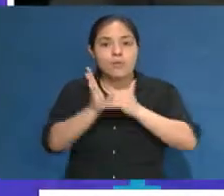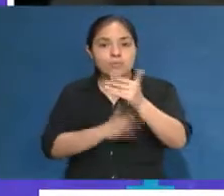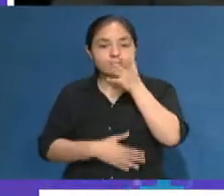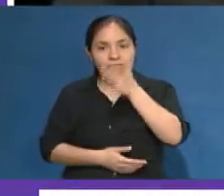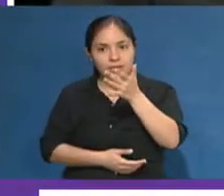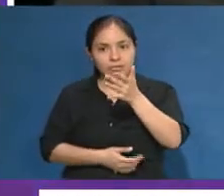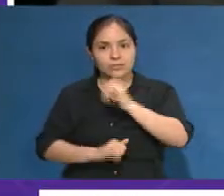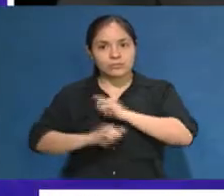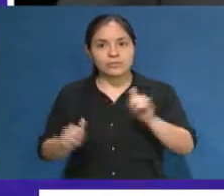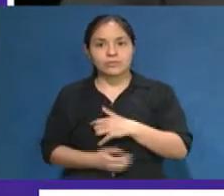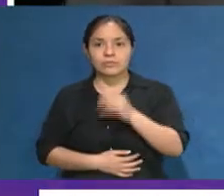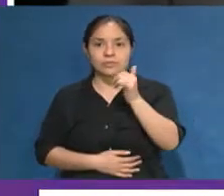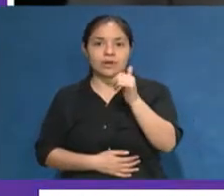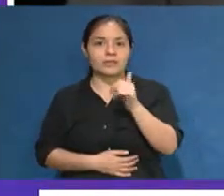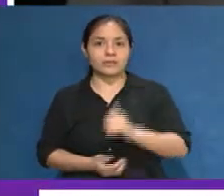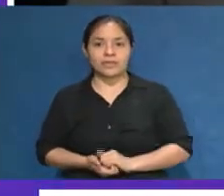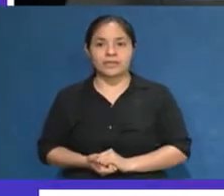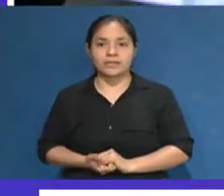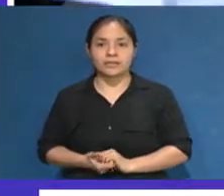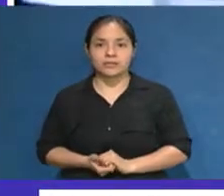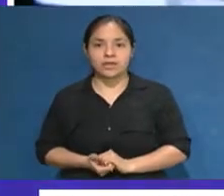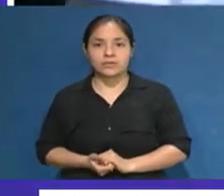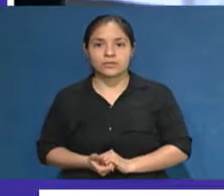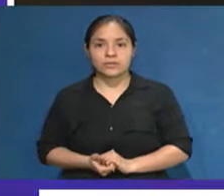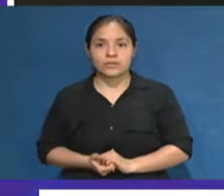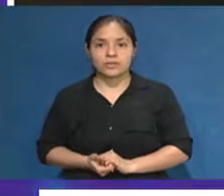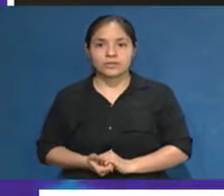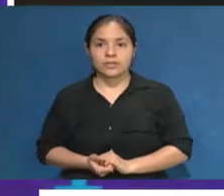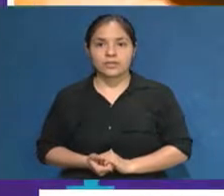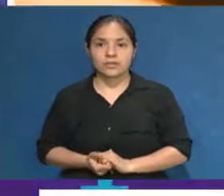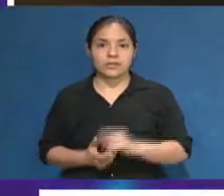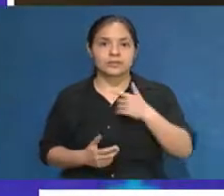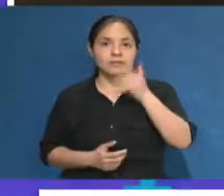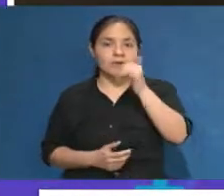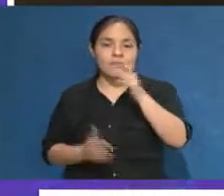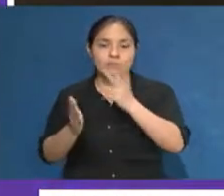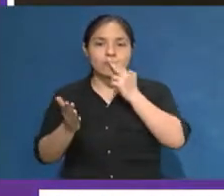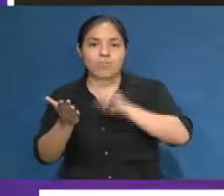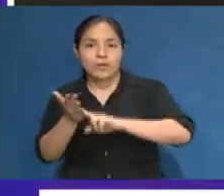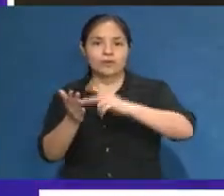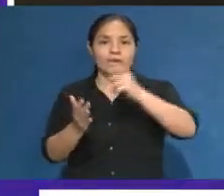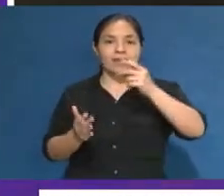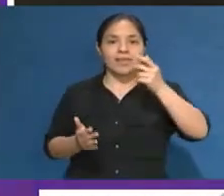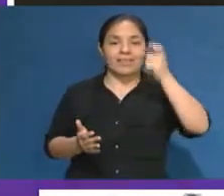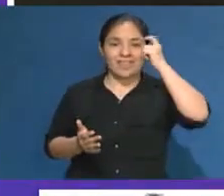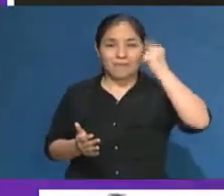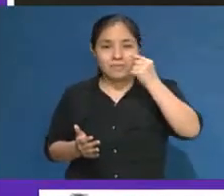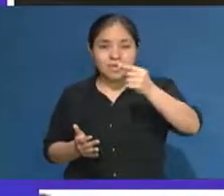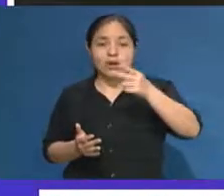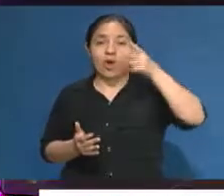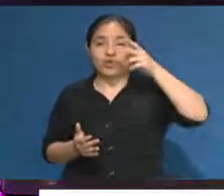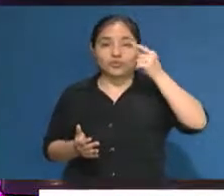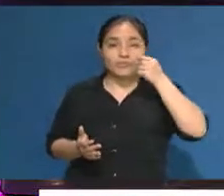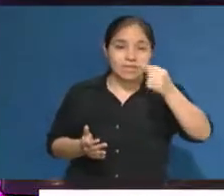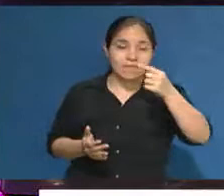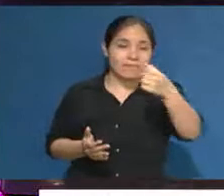otros números que no son los que nosotros vemos en la realidad. Nosotros en la calle... hemos visto boletas de 10.000, de 13.000, de 8.000 pesos. De un